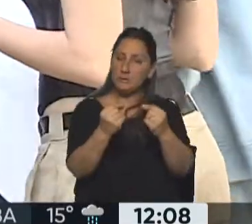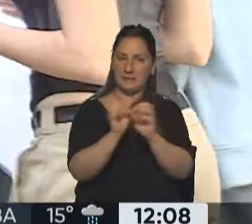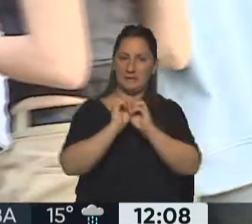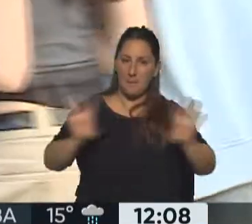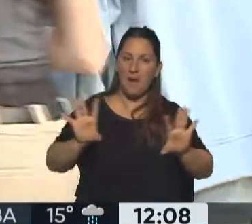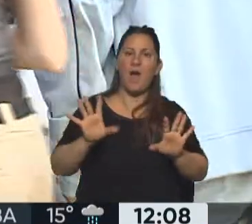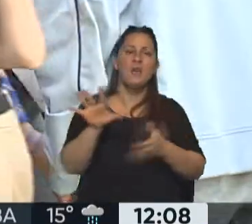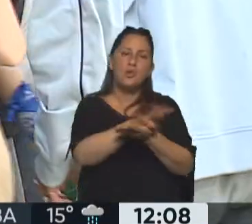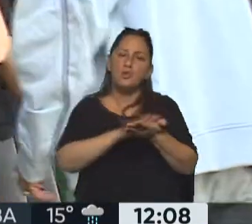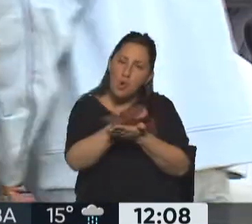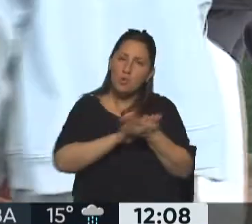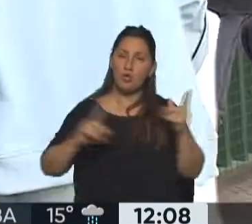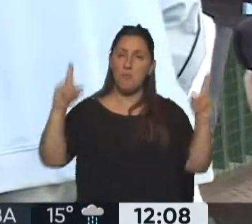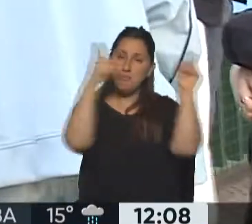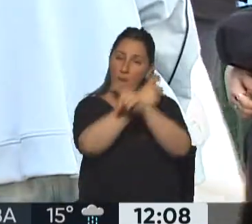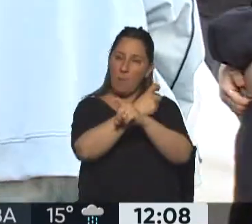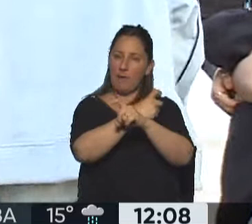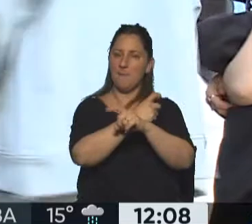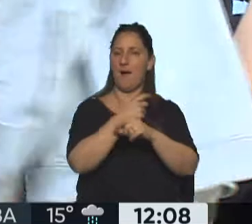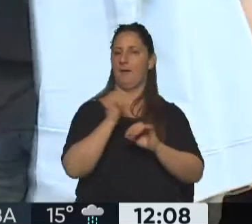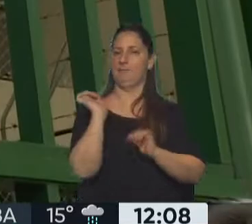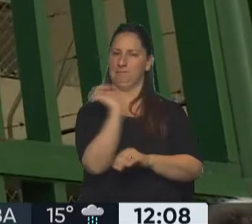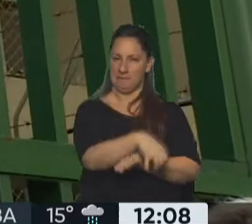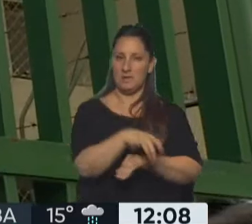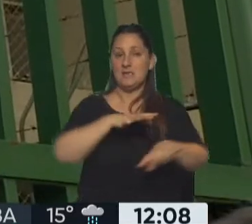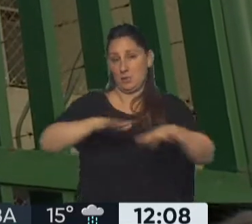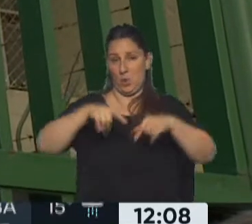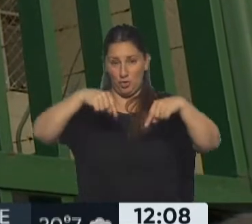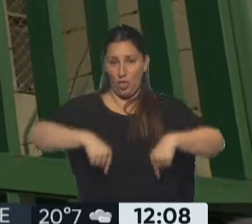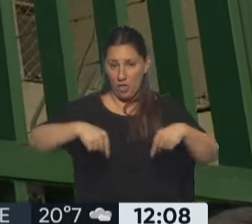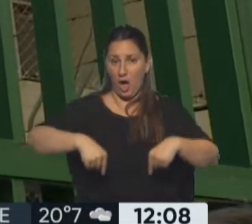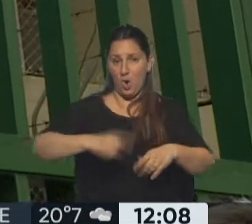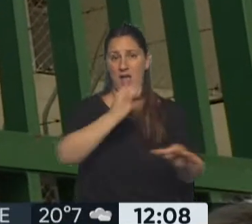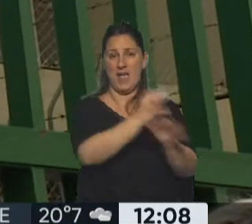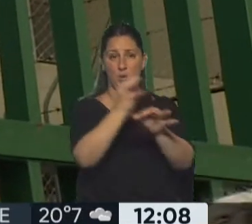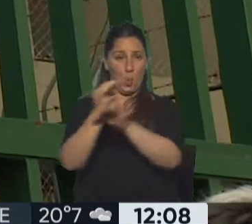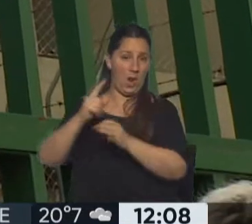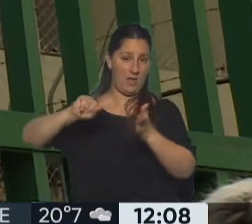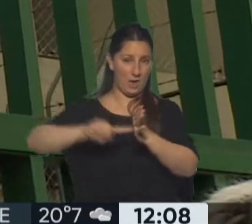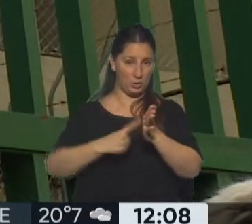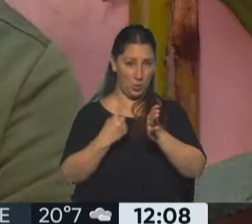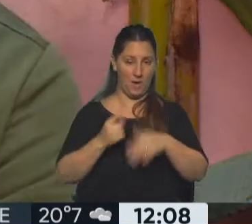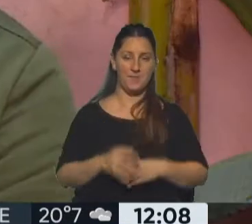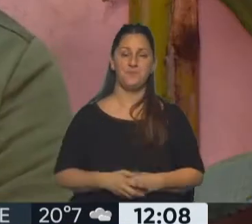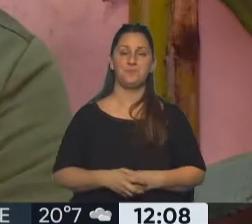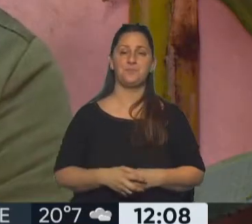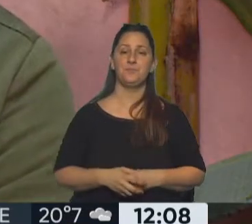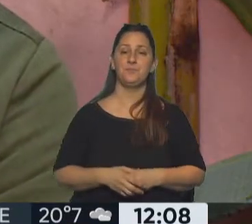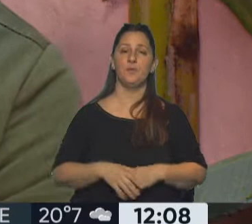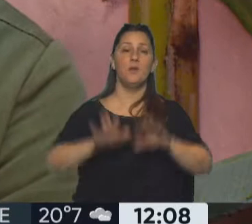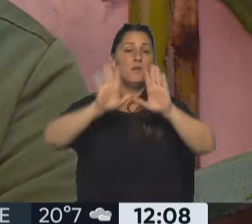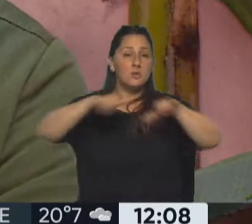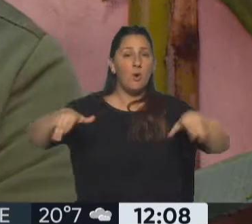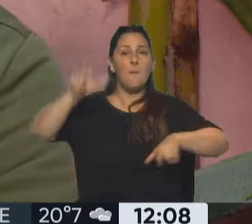de dar una solución a los problemas de fondo que tienen que ver con la situación actual que se vive en las escuelas porteñas. Los niños son sujetos